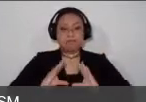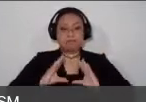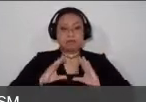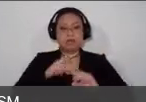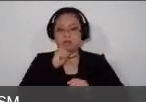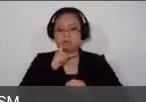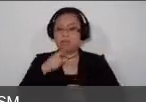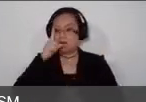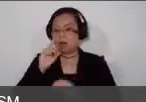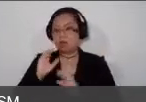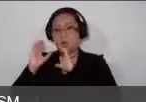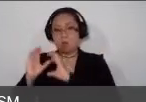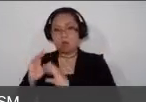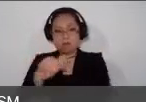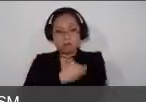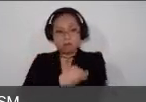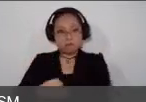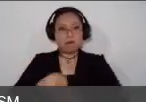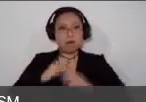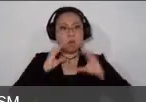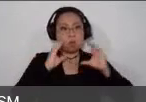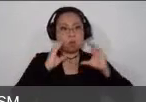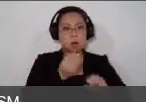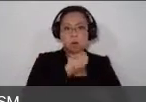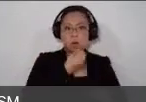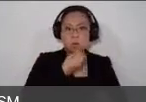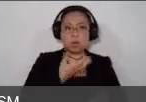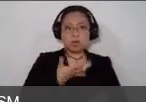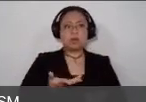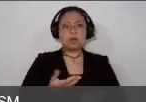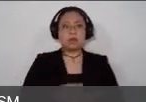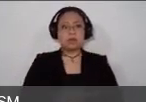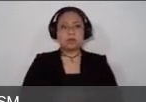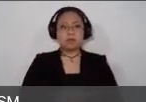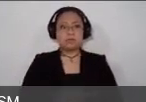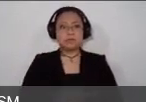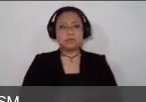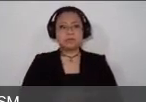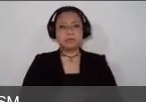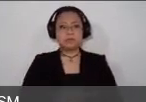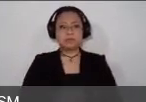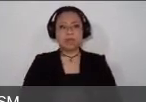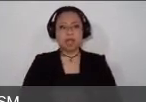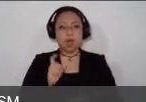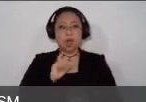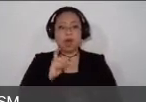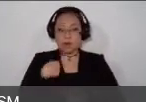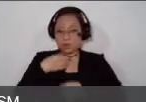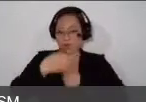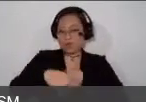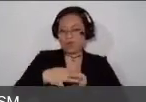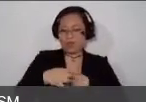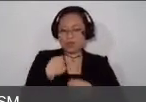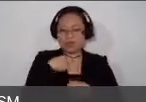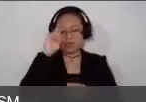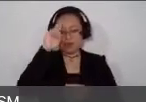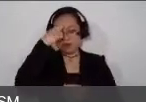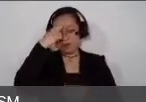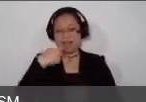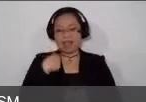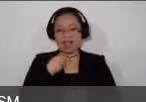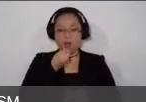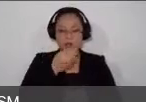cuidar los alimentos cuidar mientras hacía el alimento eso era una meditación